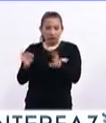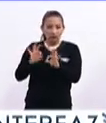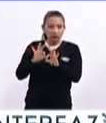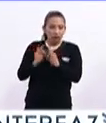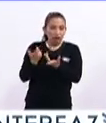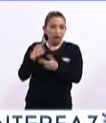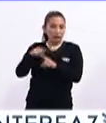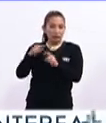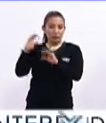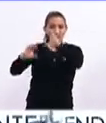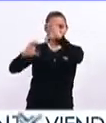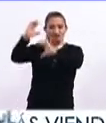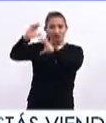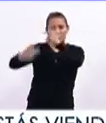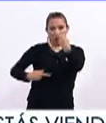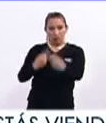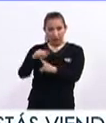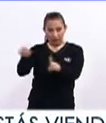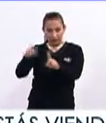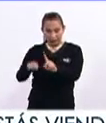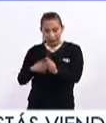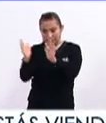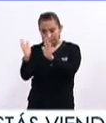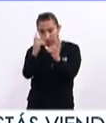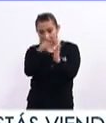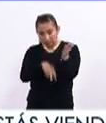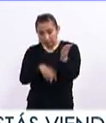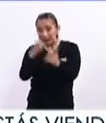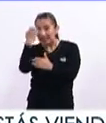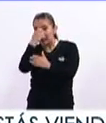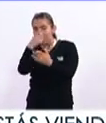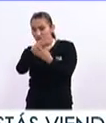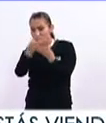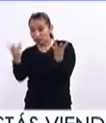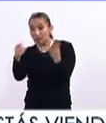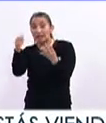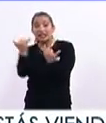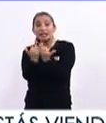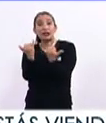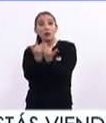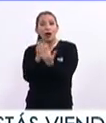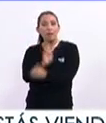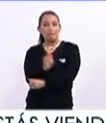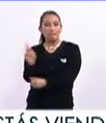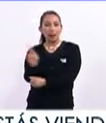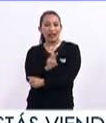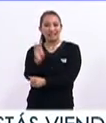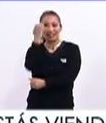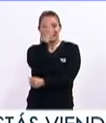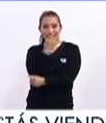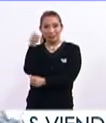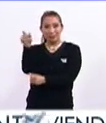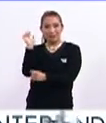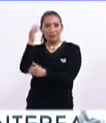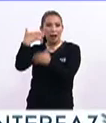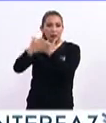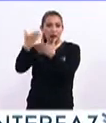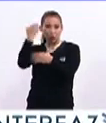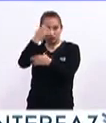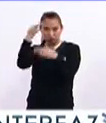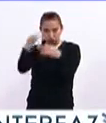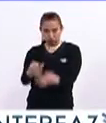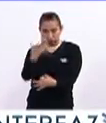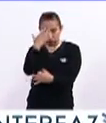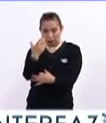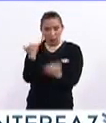con diferentes acomodos, diferentes reactivos, y estos exámenes tienen las mismas características del examen de admisión. Es